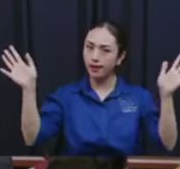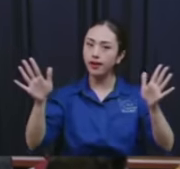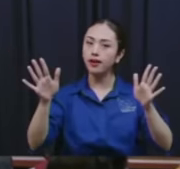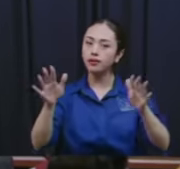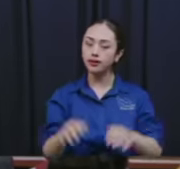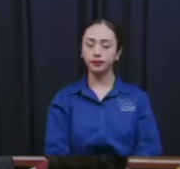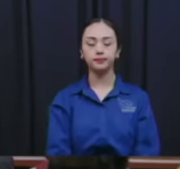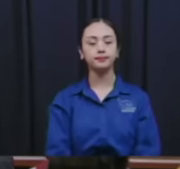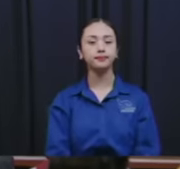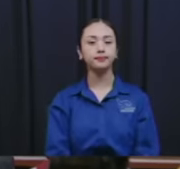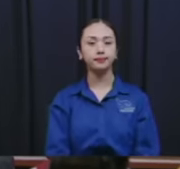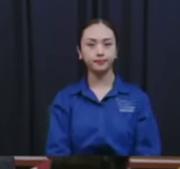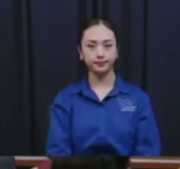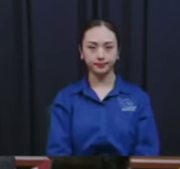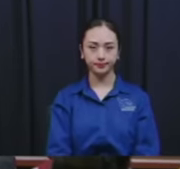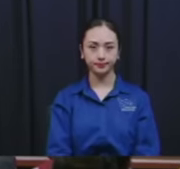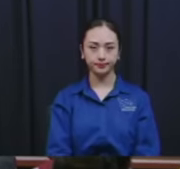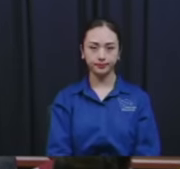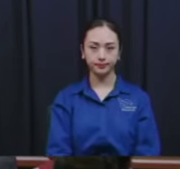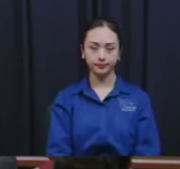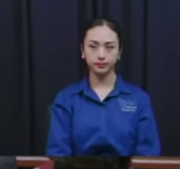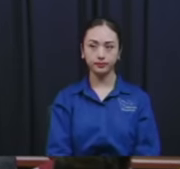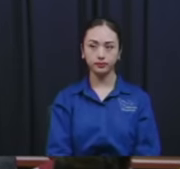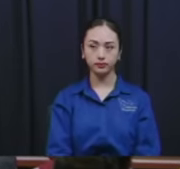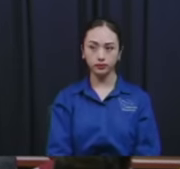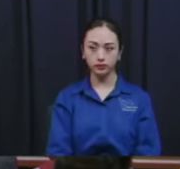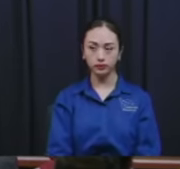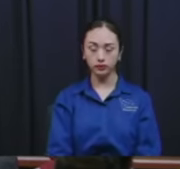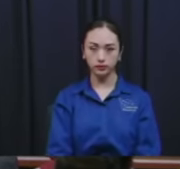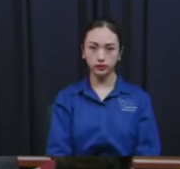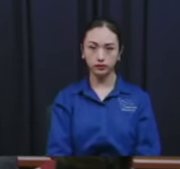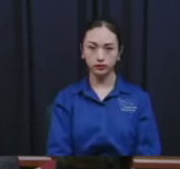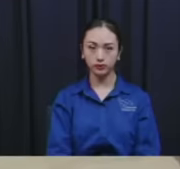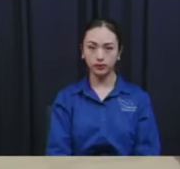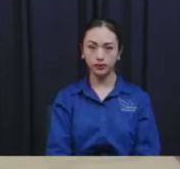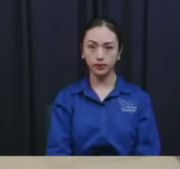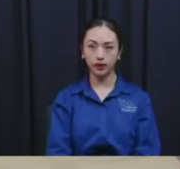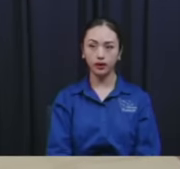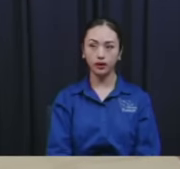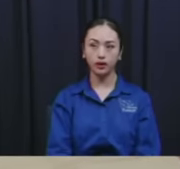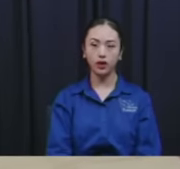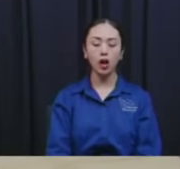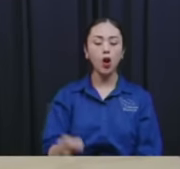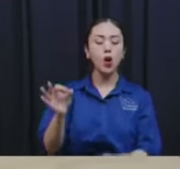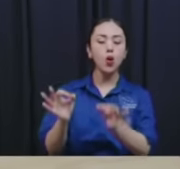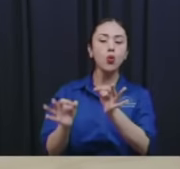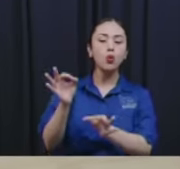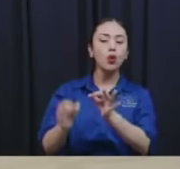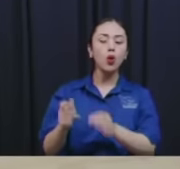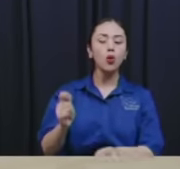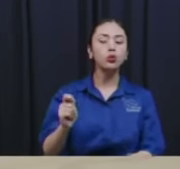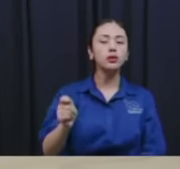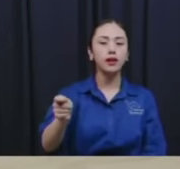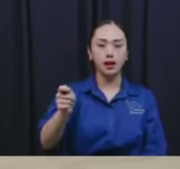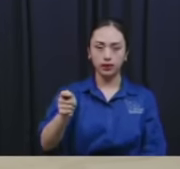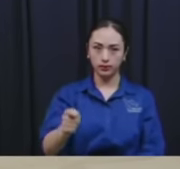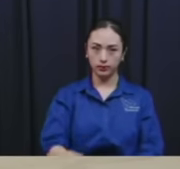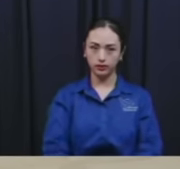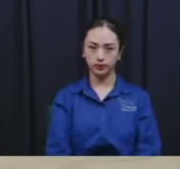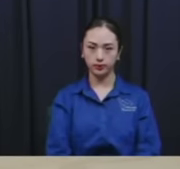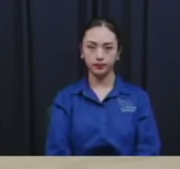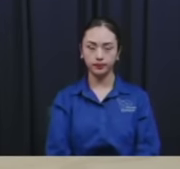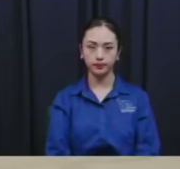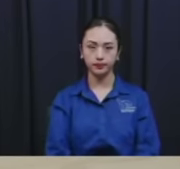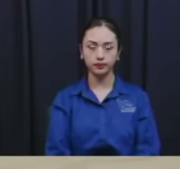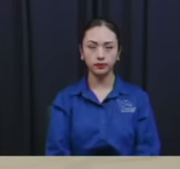misma tres palabras para decir juzgar crinos criteri y di acino un día de estos que me agarre de buen humor